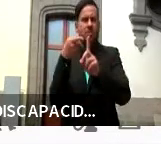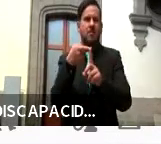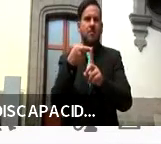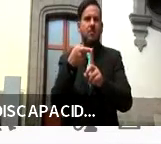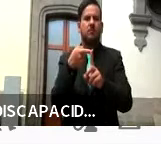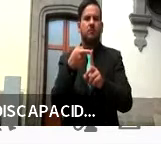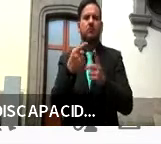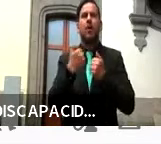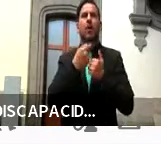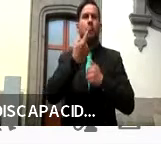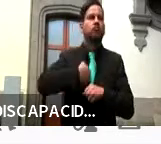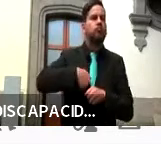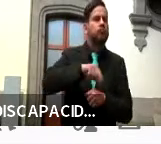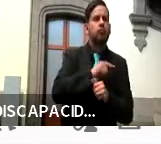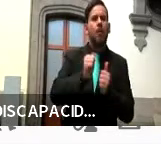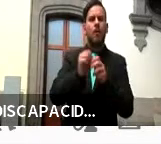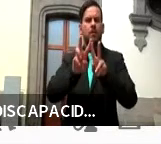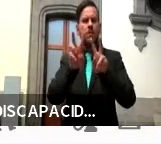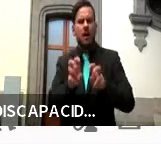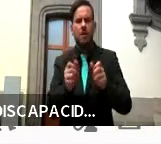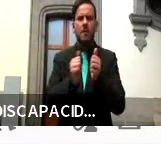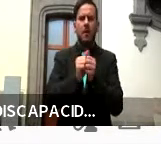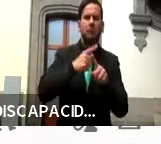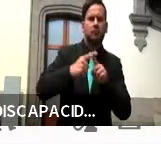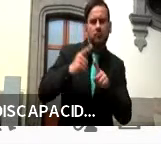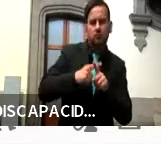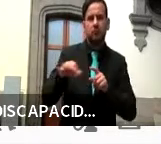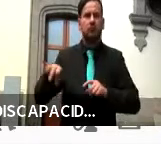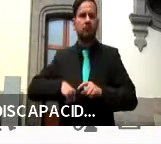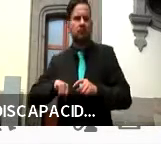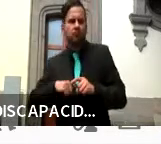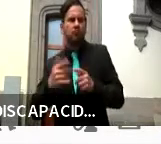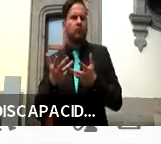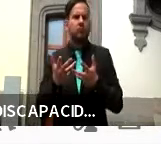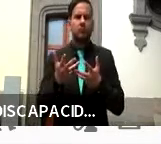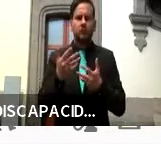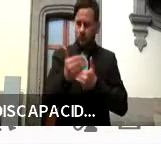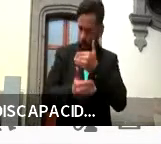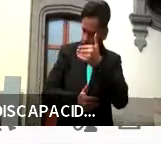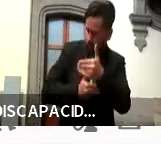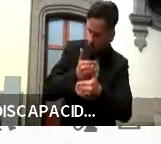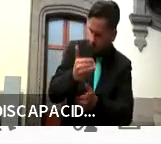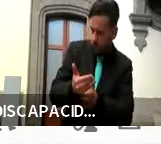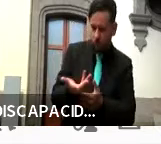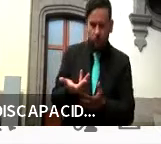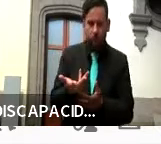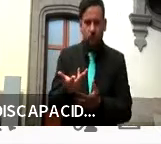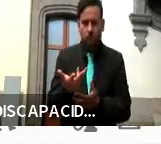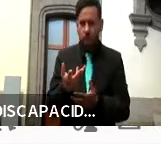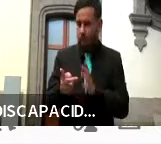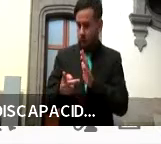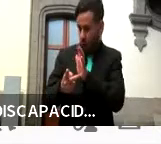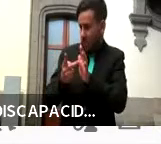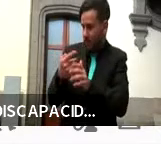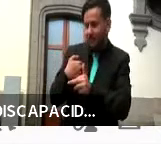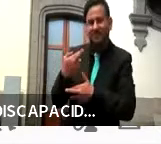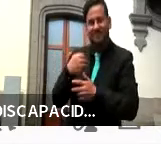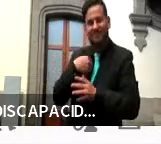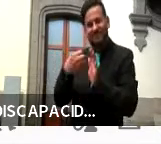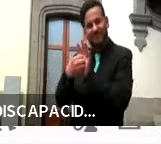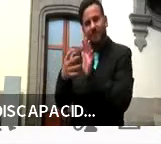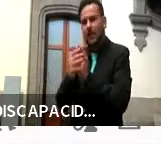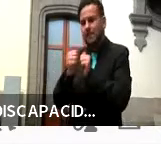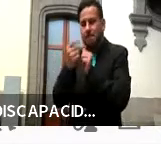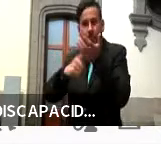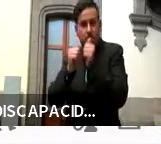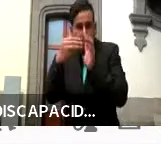esos temas prioritarios que deben recoger el plan? Entonces, volvemos a lo que plantea la metodología y